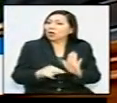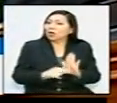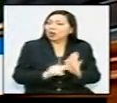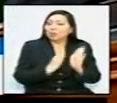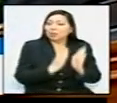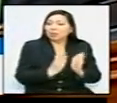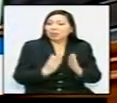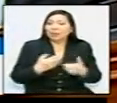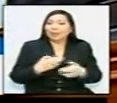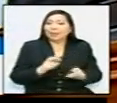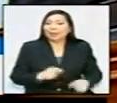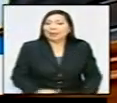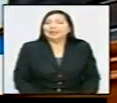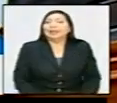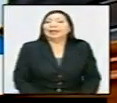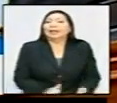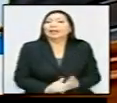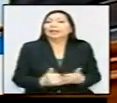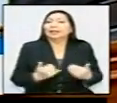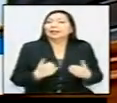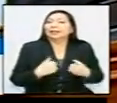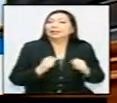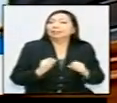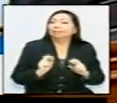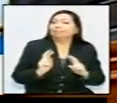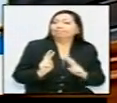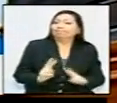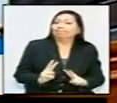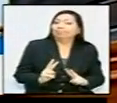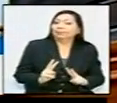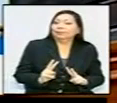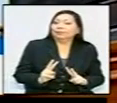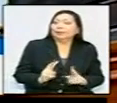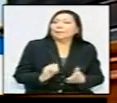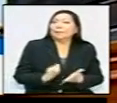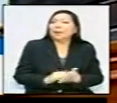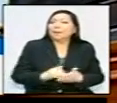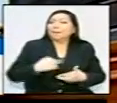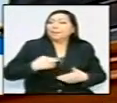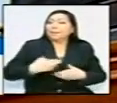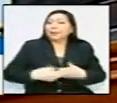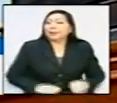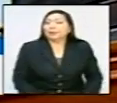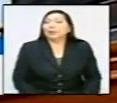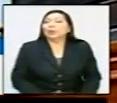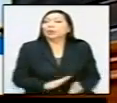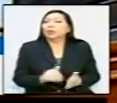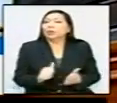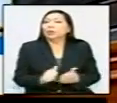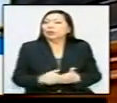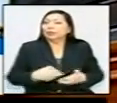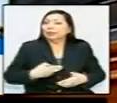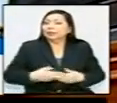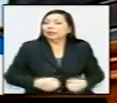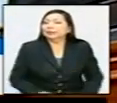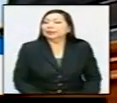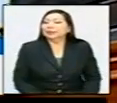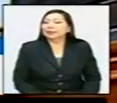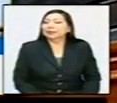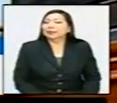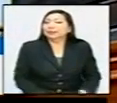orden público que deben observarse en las instancias procesales de todos los